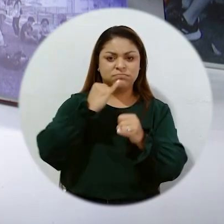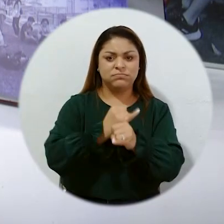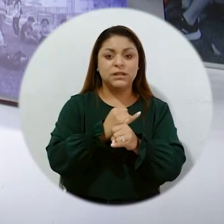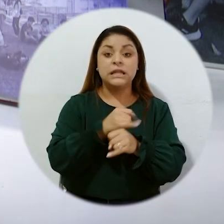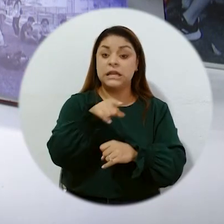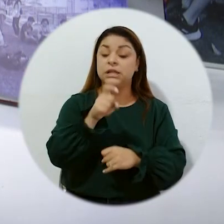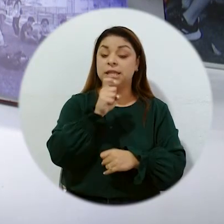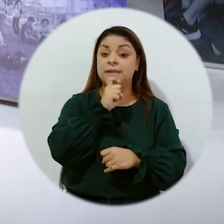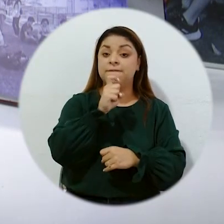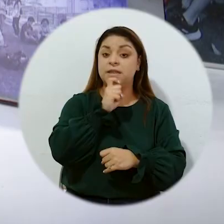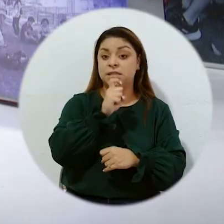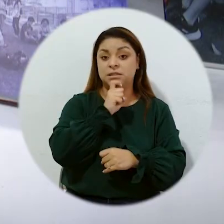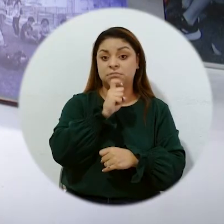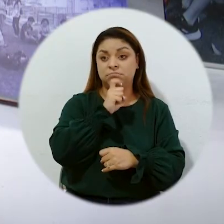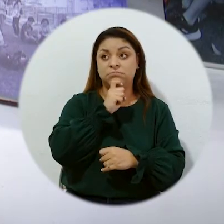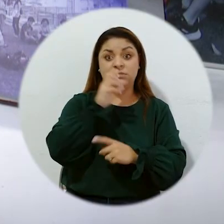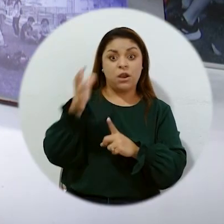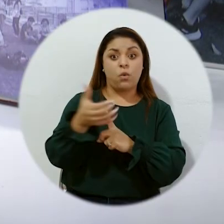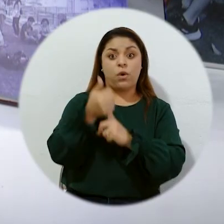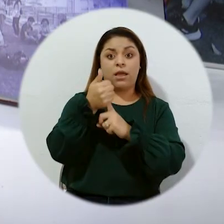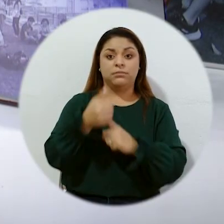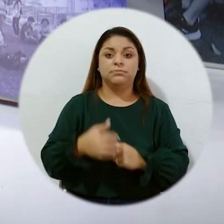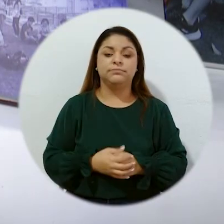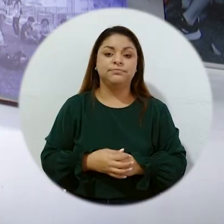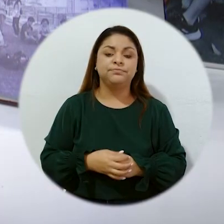eso es algo difícil de alcanzar. Y en